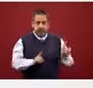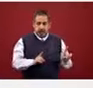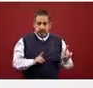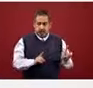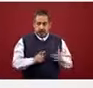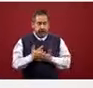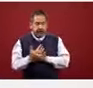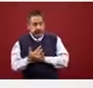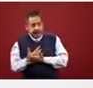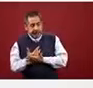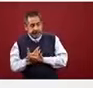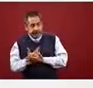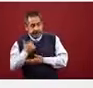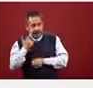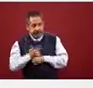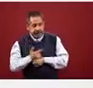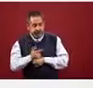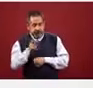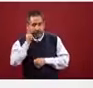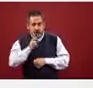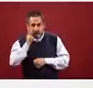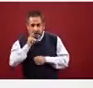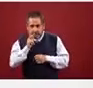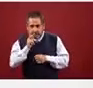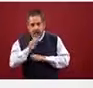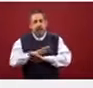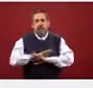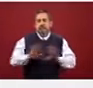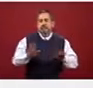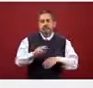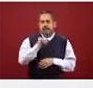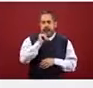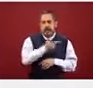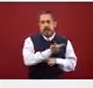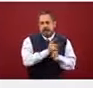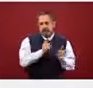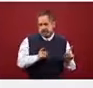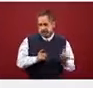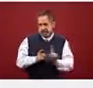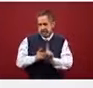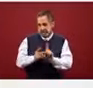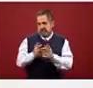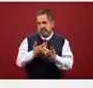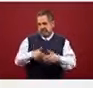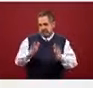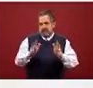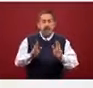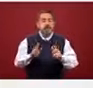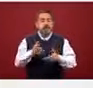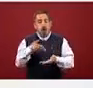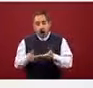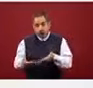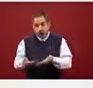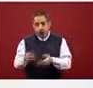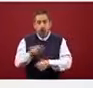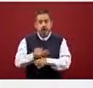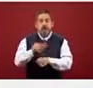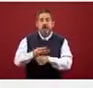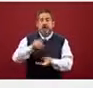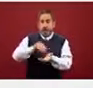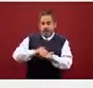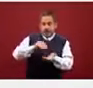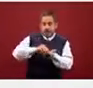se descarta porque la prueba de laboratorio resulta negativa. Y en este momento siguen en estudio, antes lo poníamos